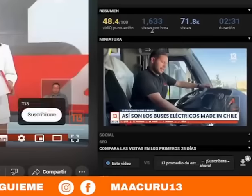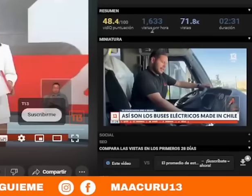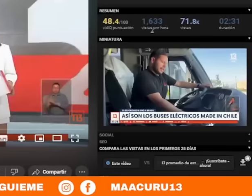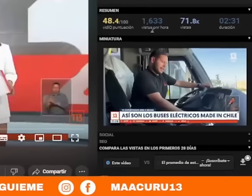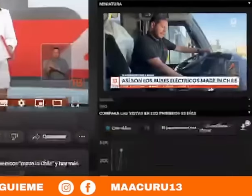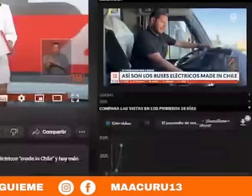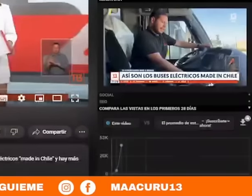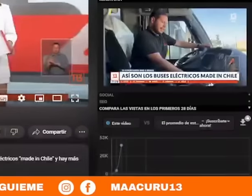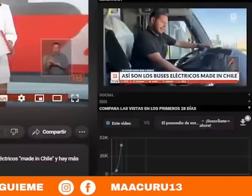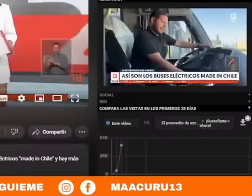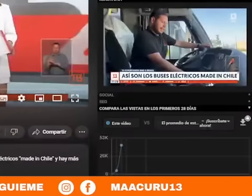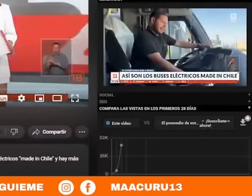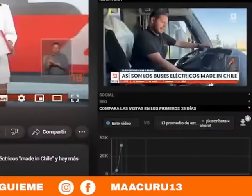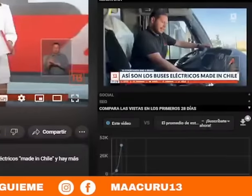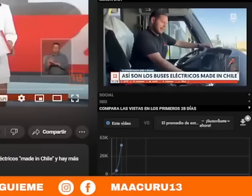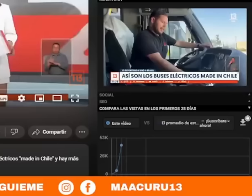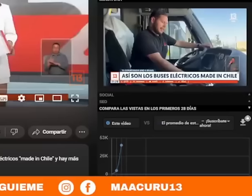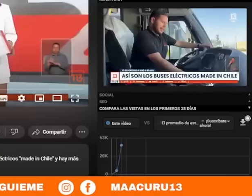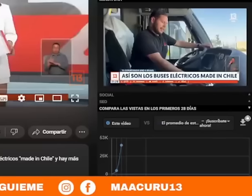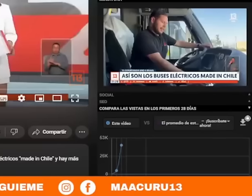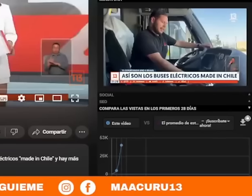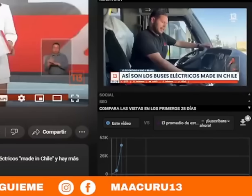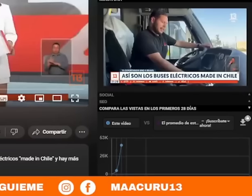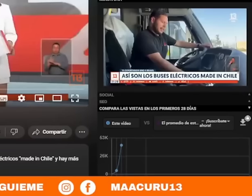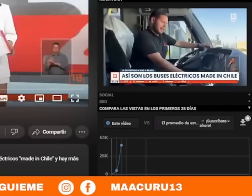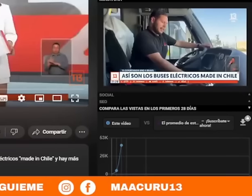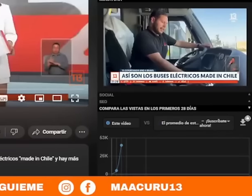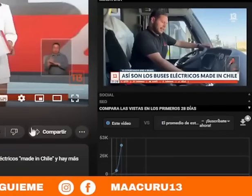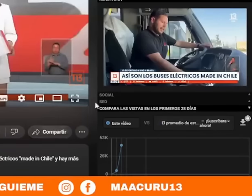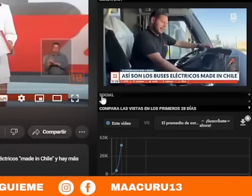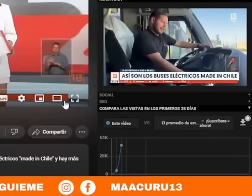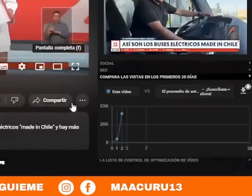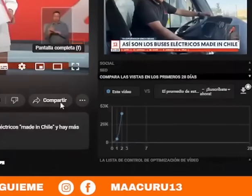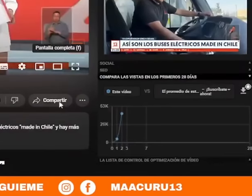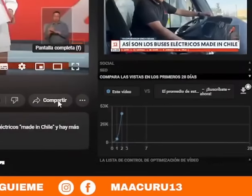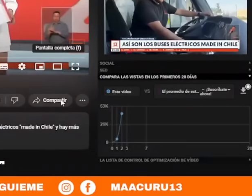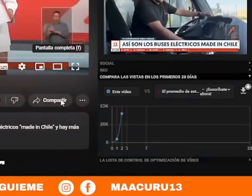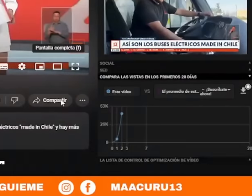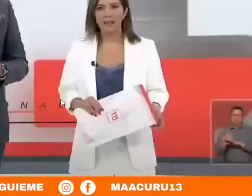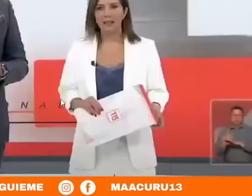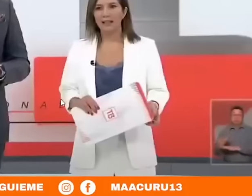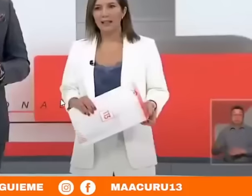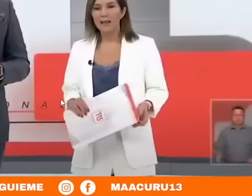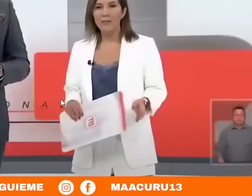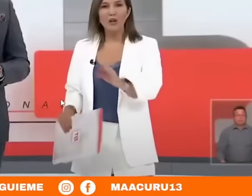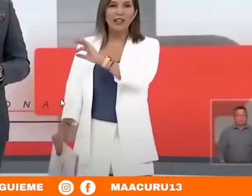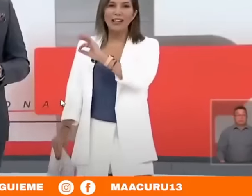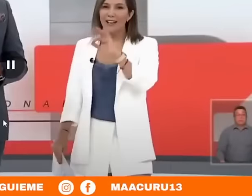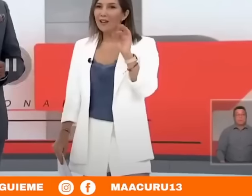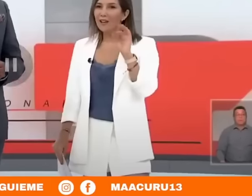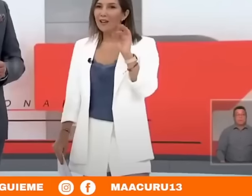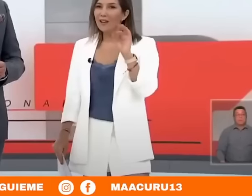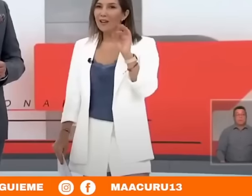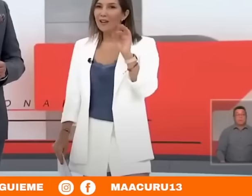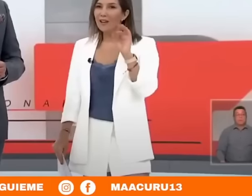más actualizado. Como pueden ver, hace exactamente un día que ha salido. Y me ha parecido muy interesante